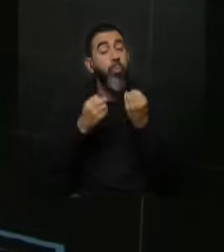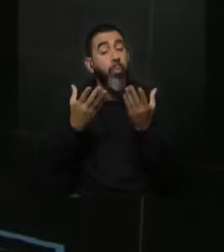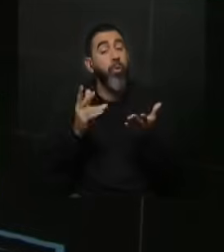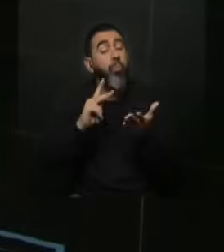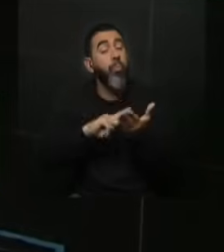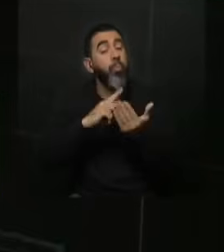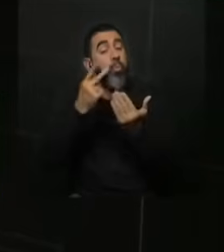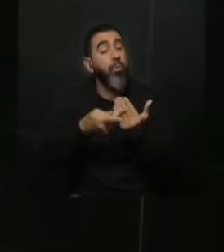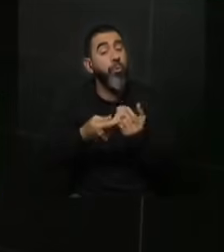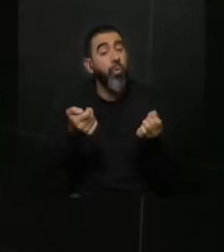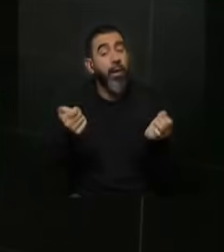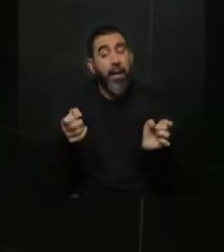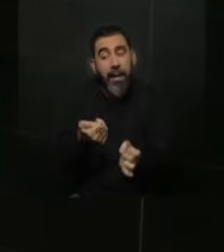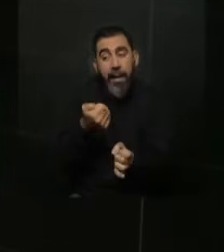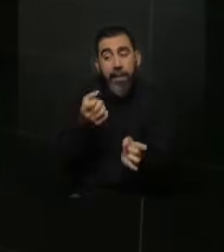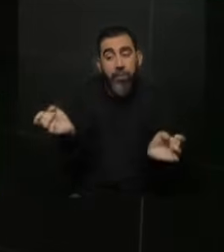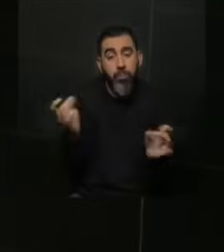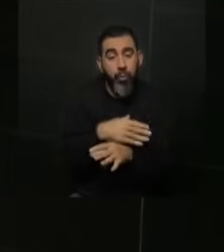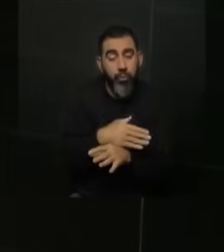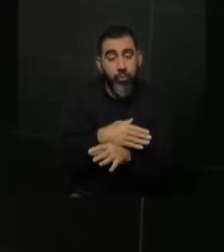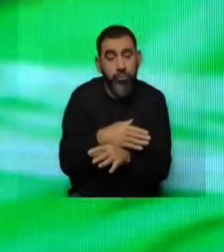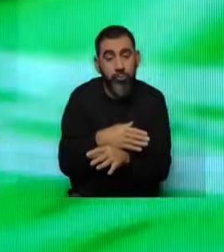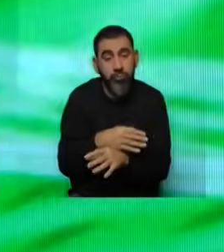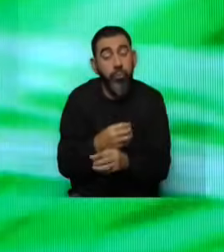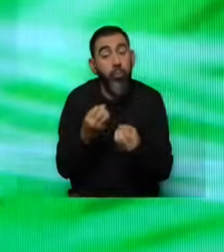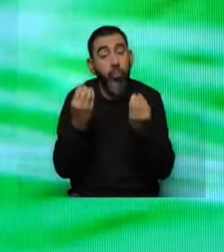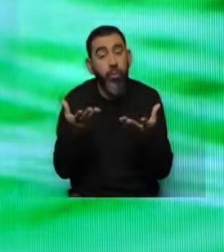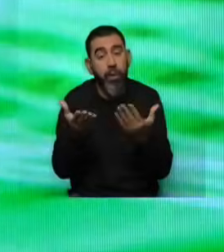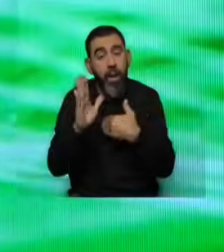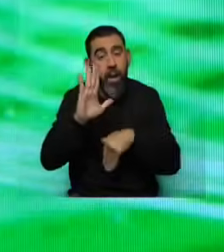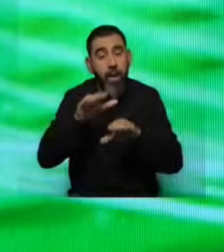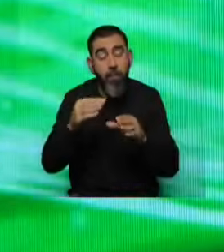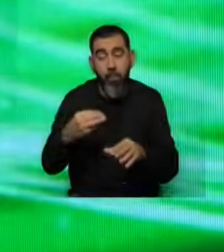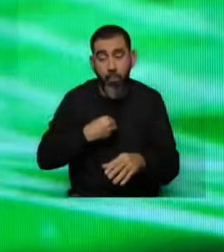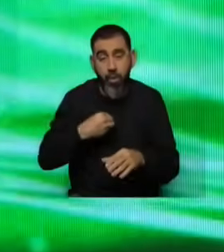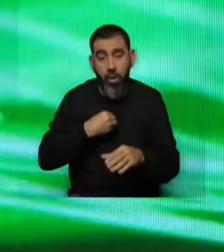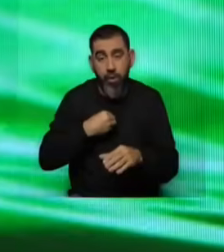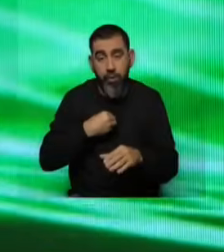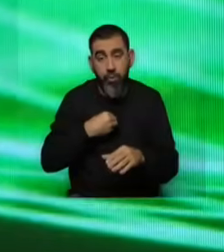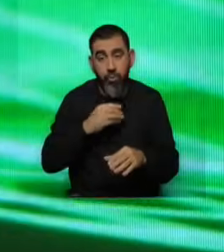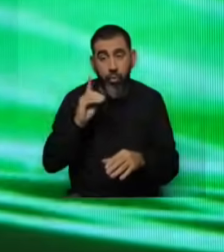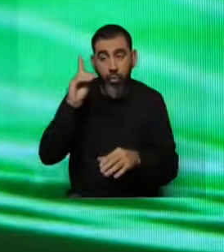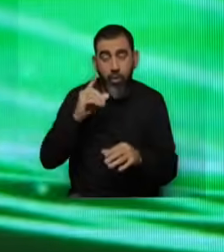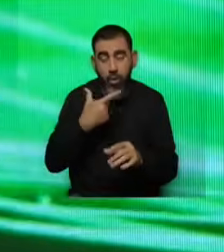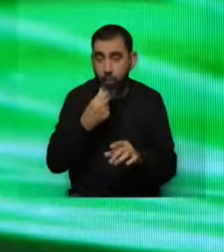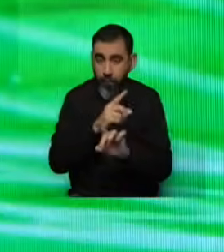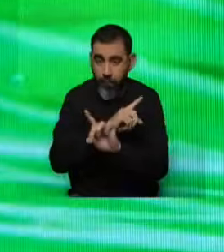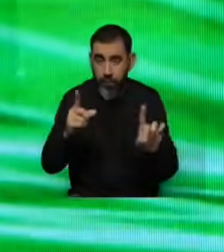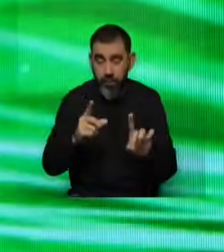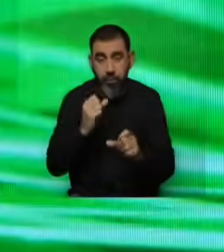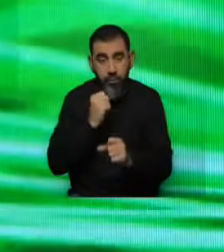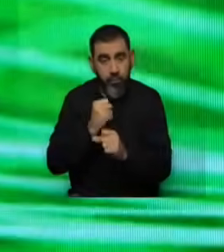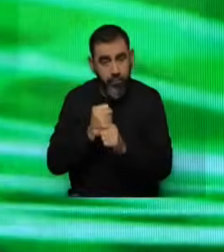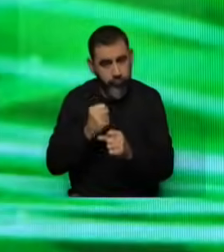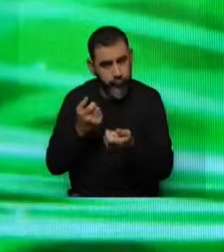proyecto está casi que finiquitado porque reunir a la mayoría de las voluntades en la cámara no fue sencillo fue un trabajo